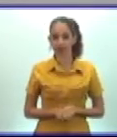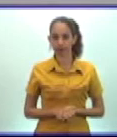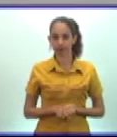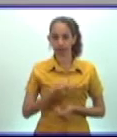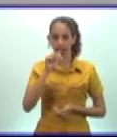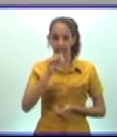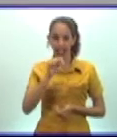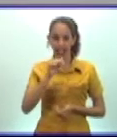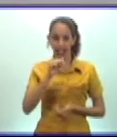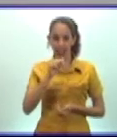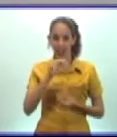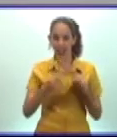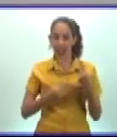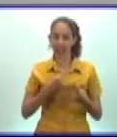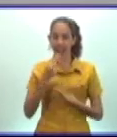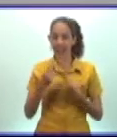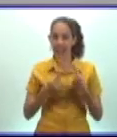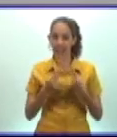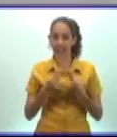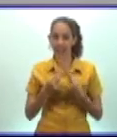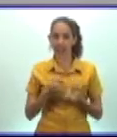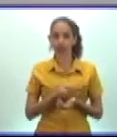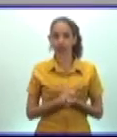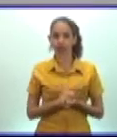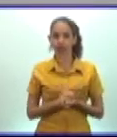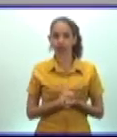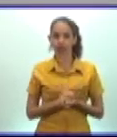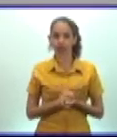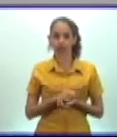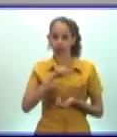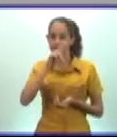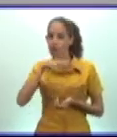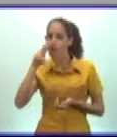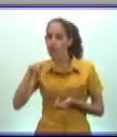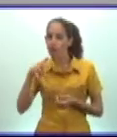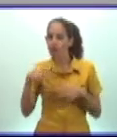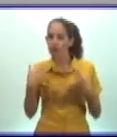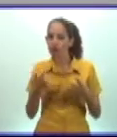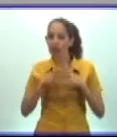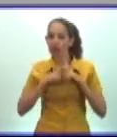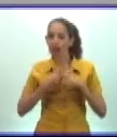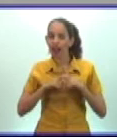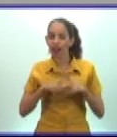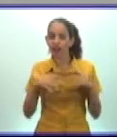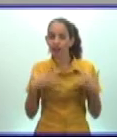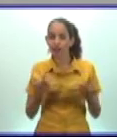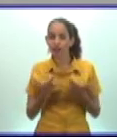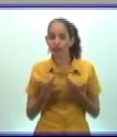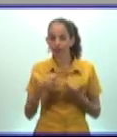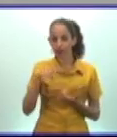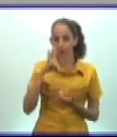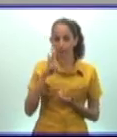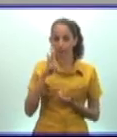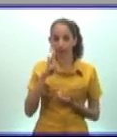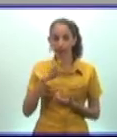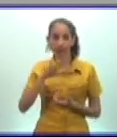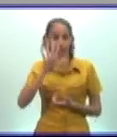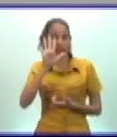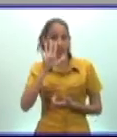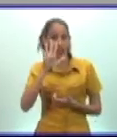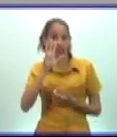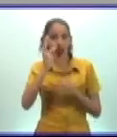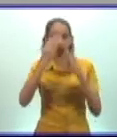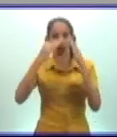Sustituimos y ahora viene el cálculo de la potencia 5 al cubo. No es